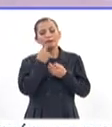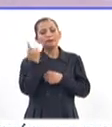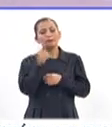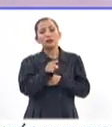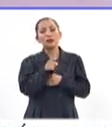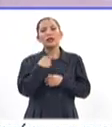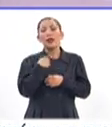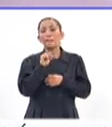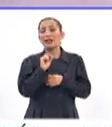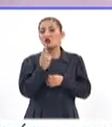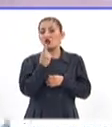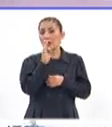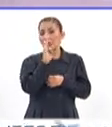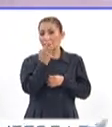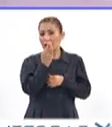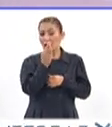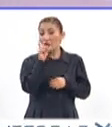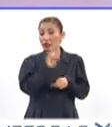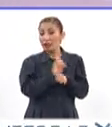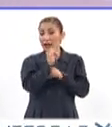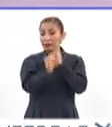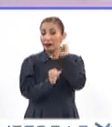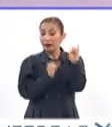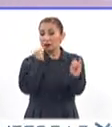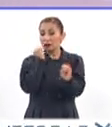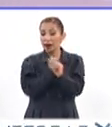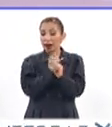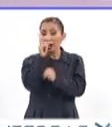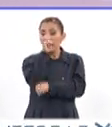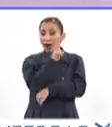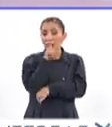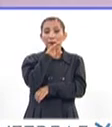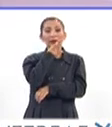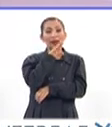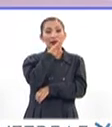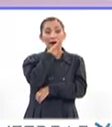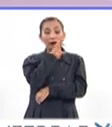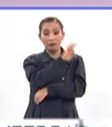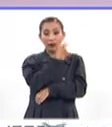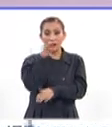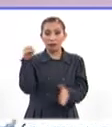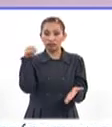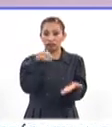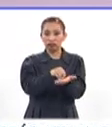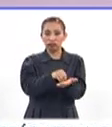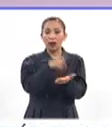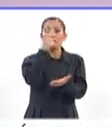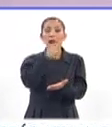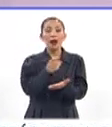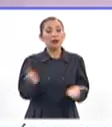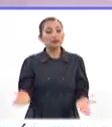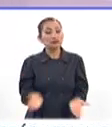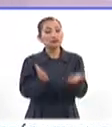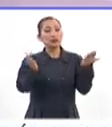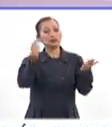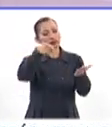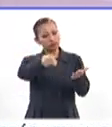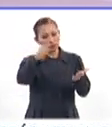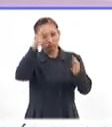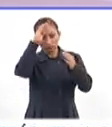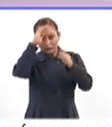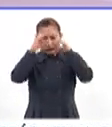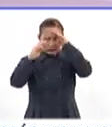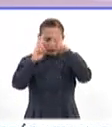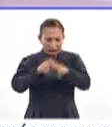el 21 de febrero Día Internacional de la Lengua Materna, fecha instaurada para promover la reflexión